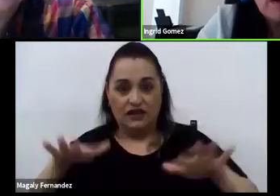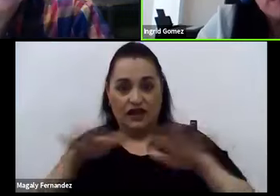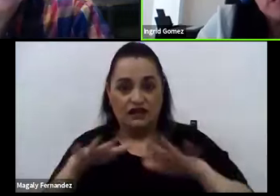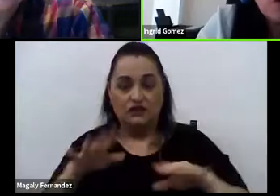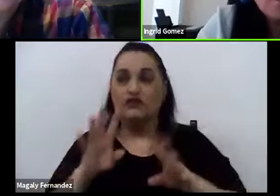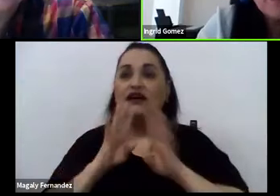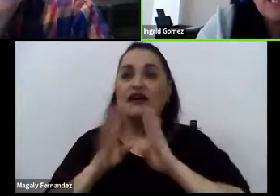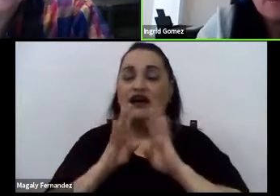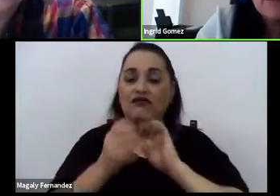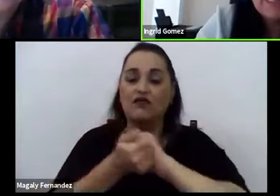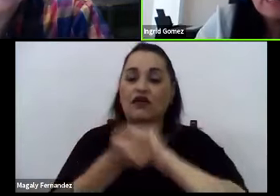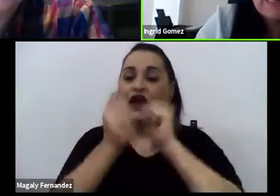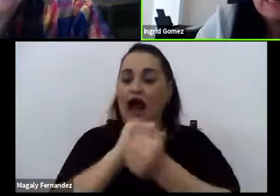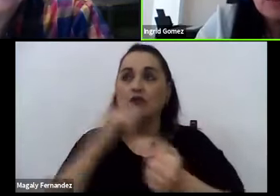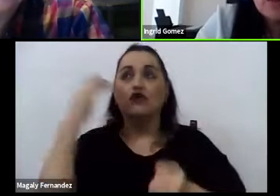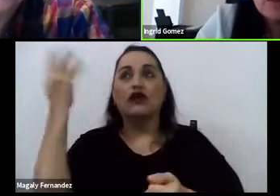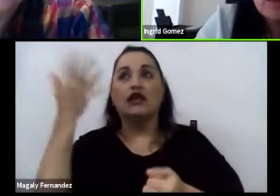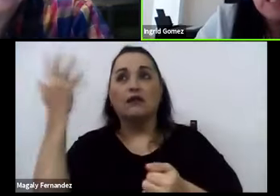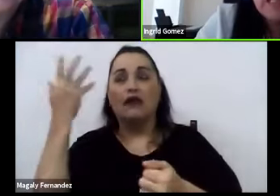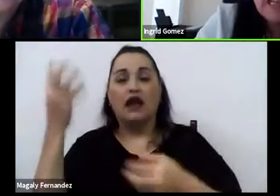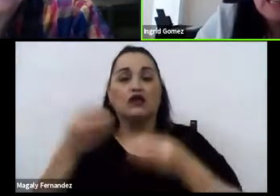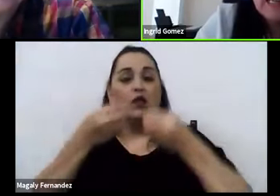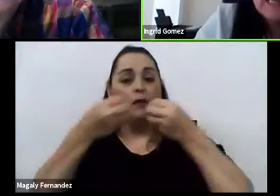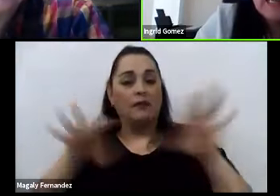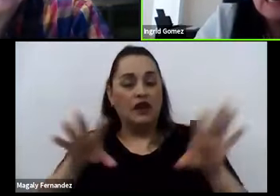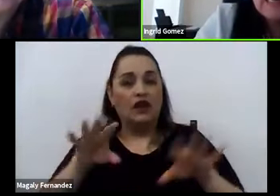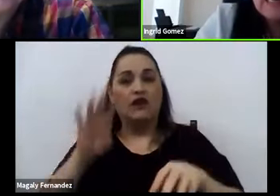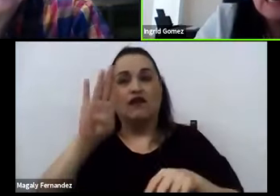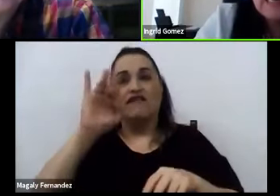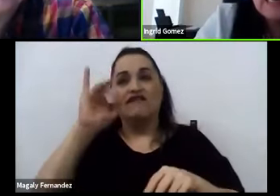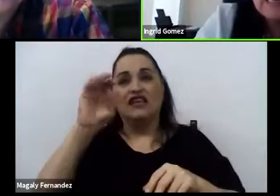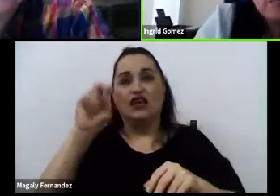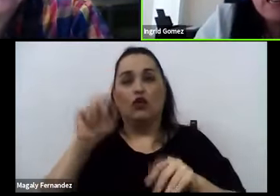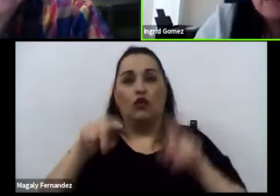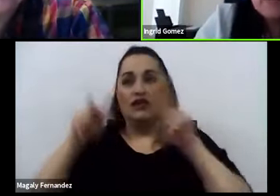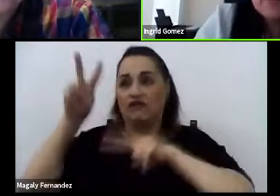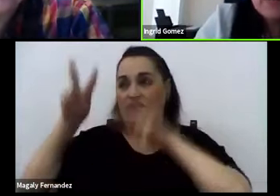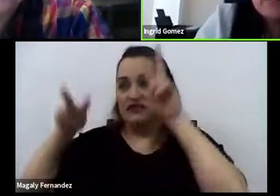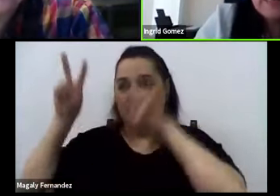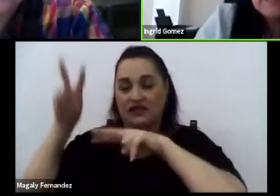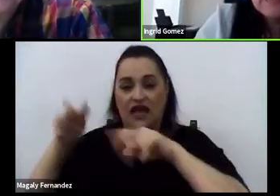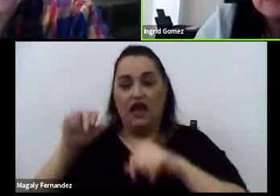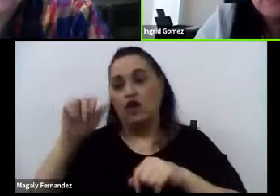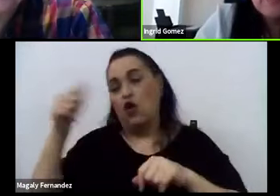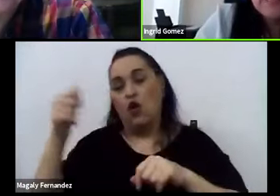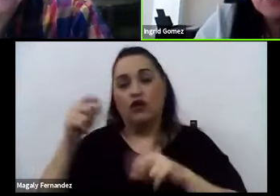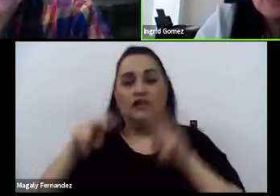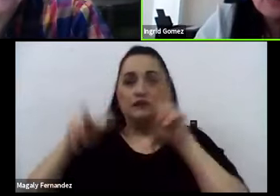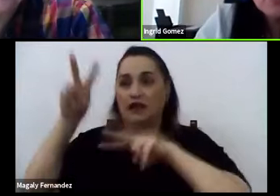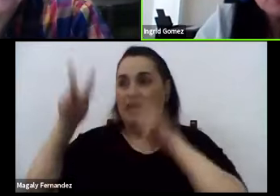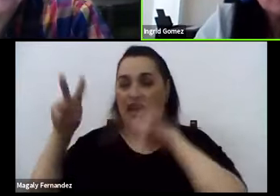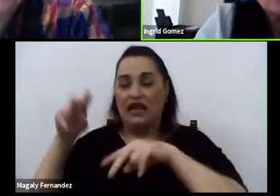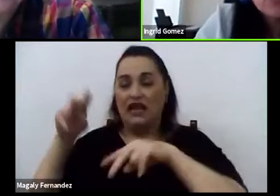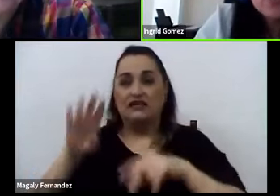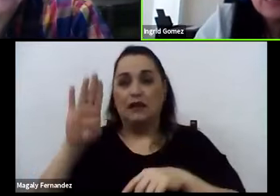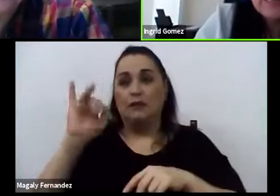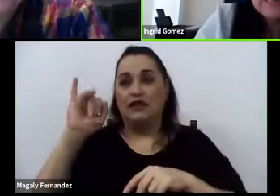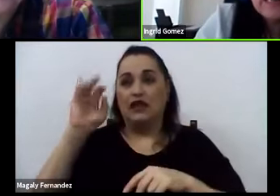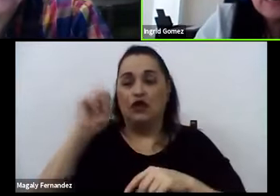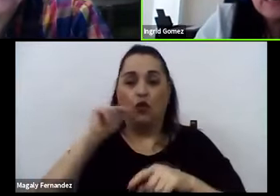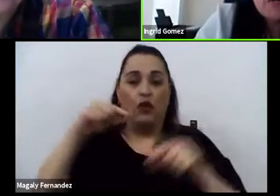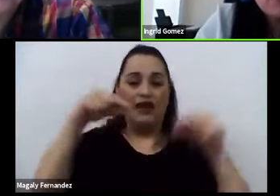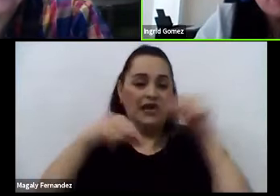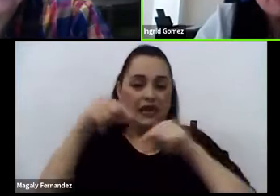cambio climático, de pérdida de la biodiversidad, otras variables bioquímicas, acidificación del océano, uso